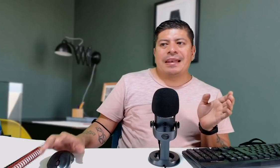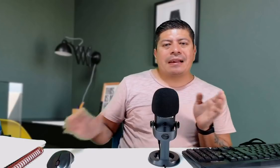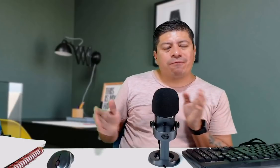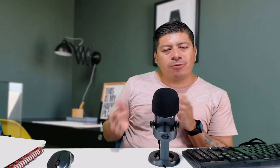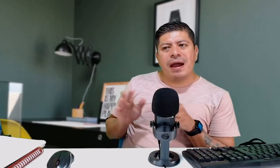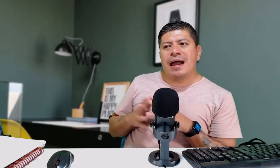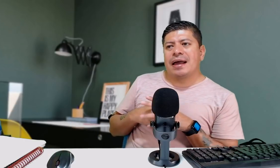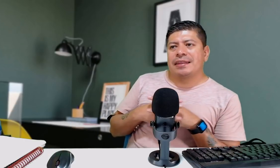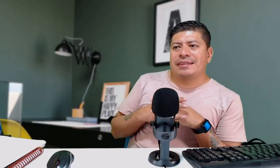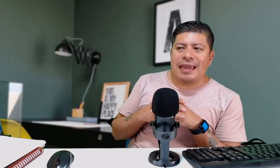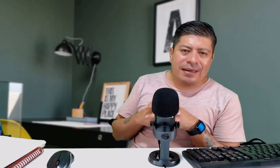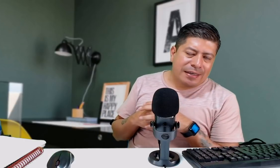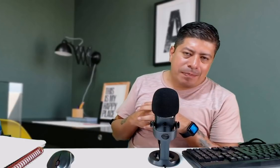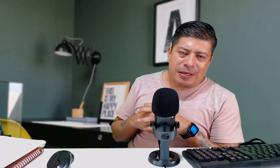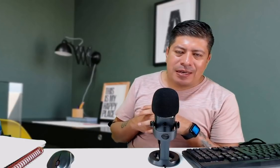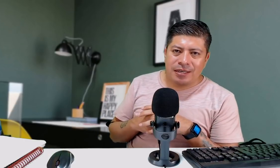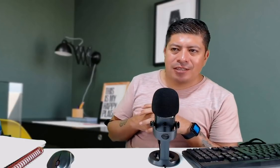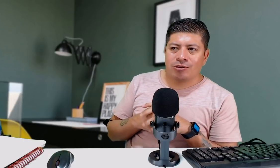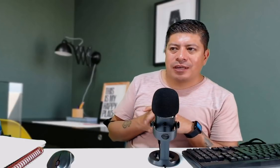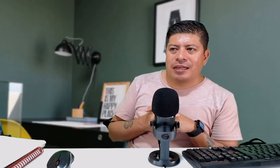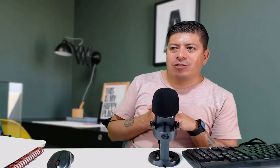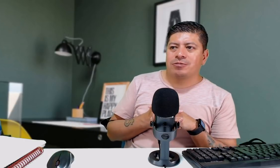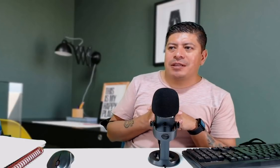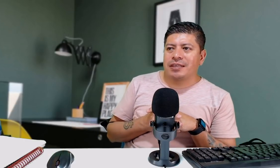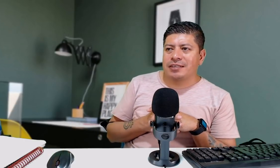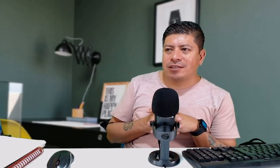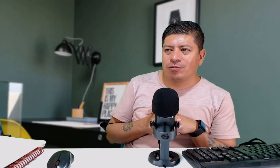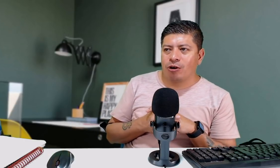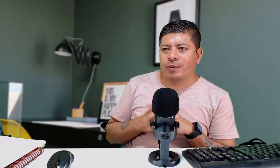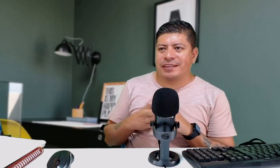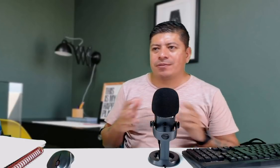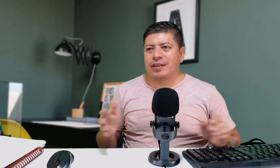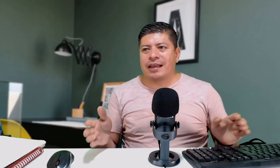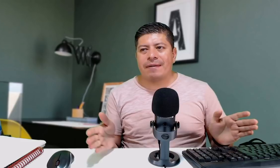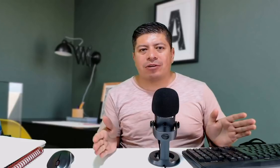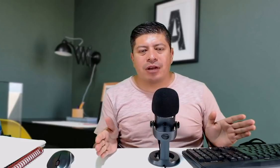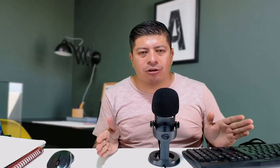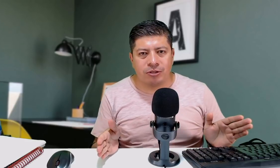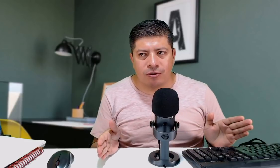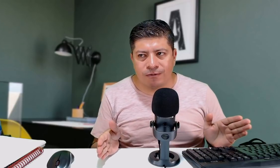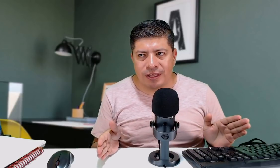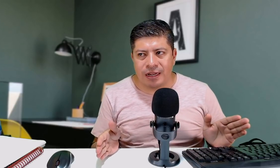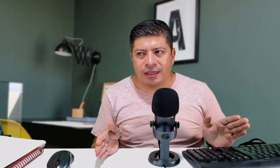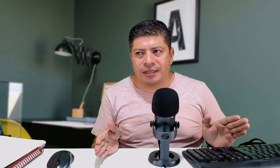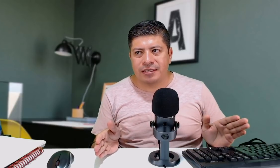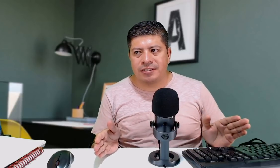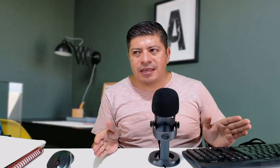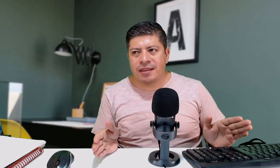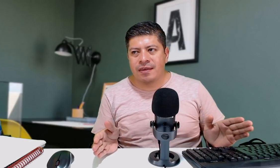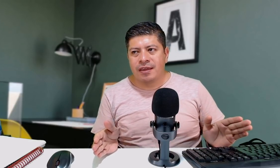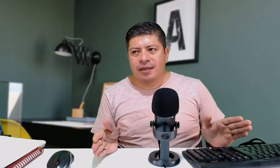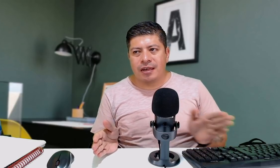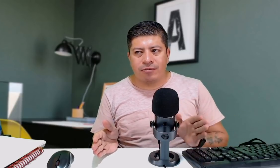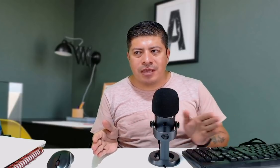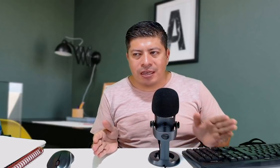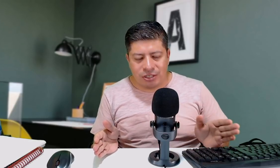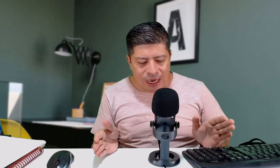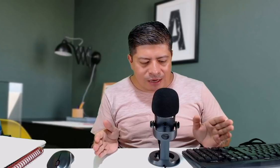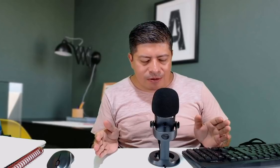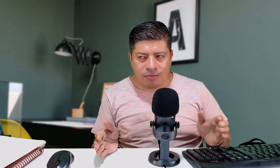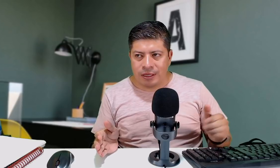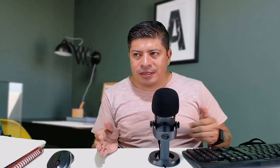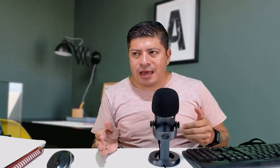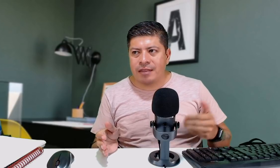la reforma de enrique peña nieto de que el 2013 tuvo el objetivo de acabar con la comisión federal de electricidad claudia